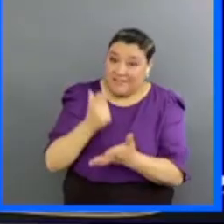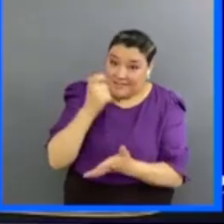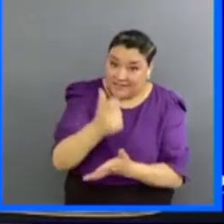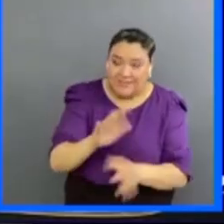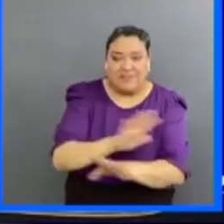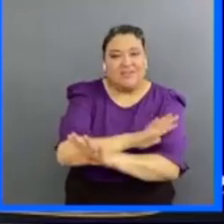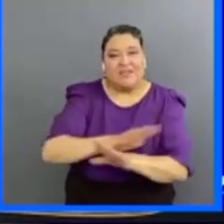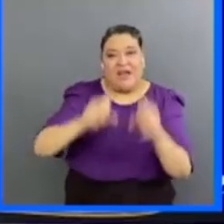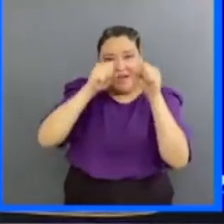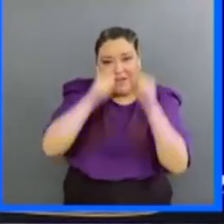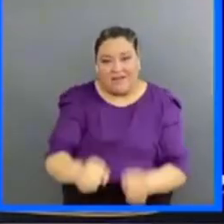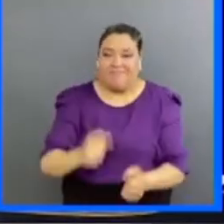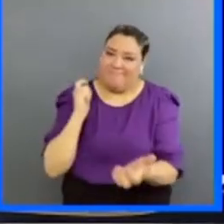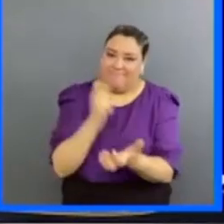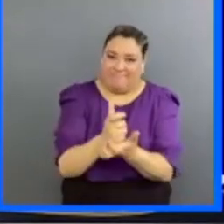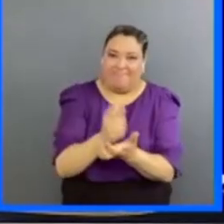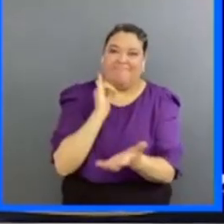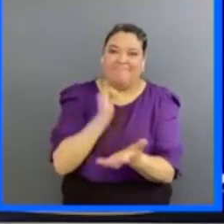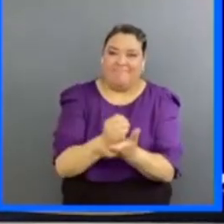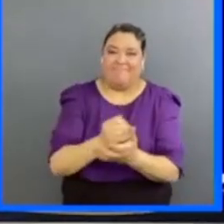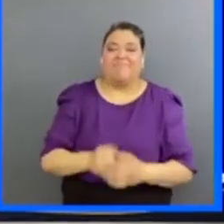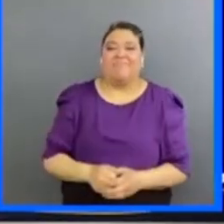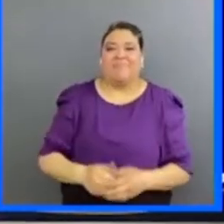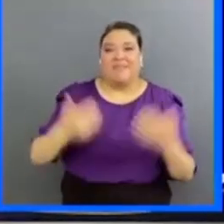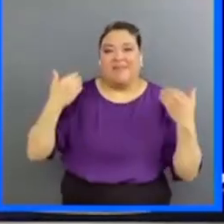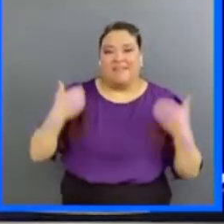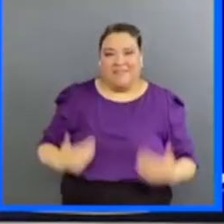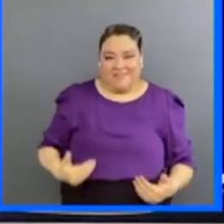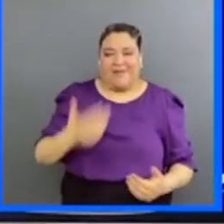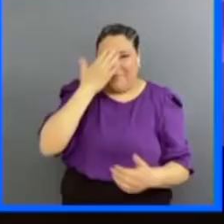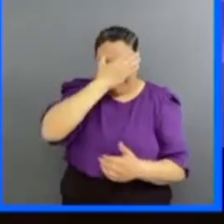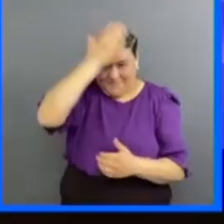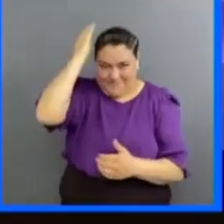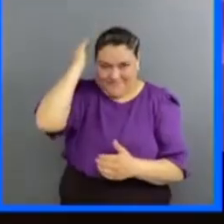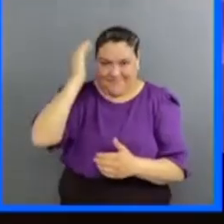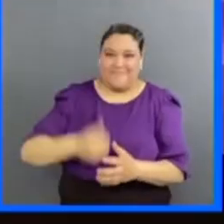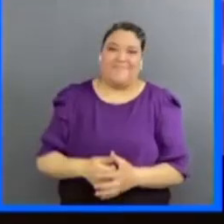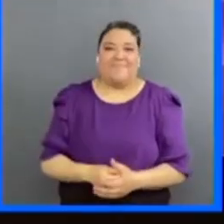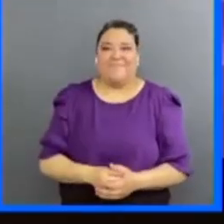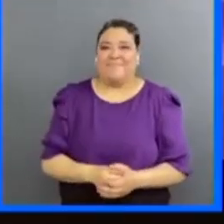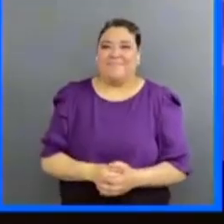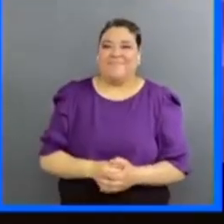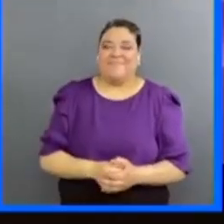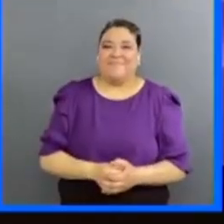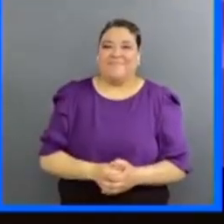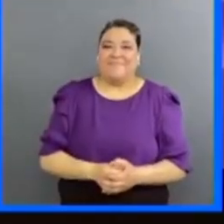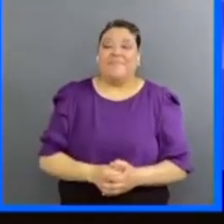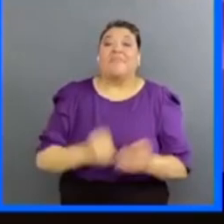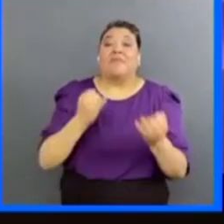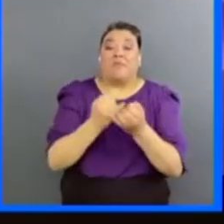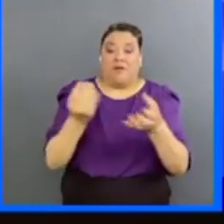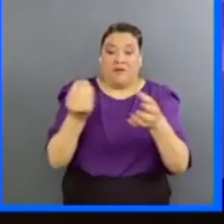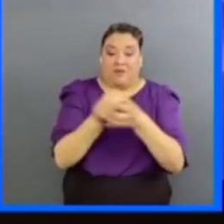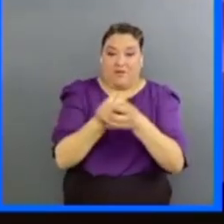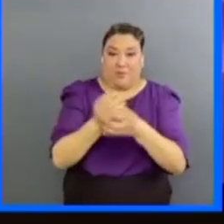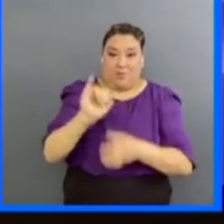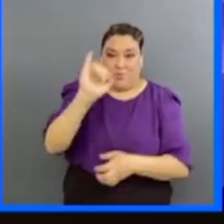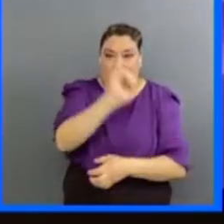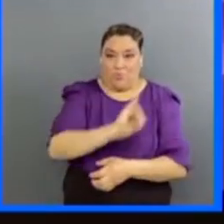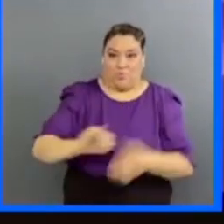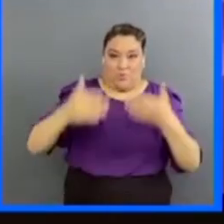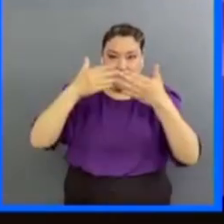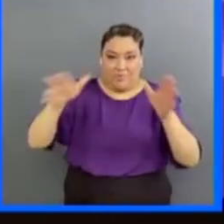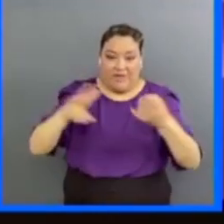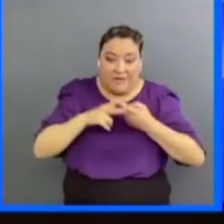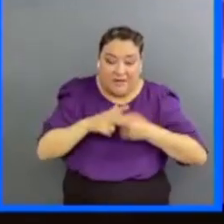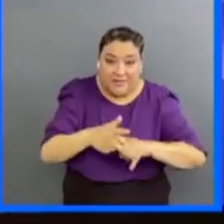firmes. Para Plural TV, Mario López Peña. En la sesión pública de este jueves inició el desarrollo